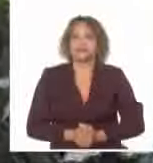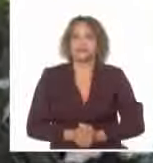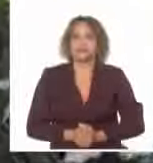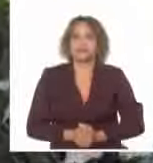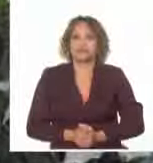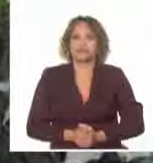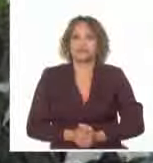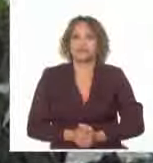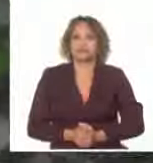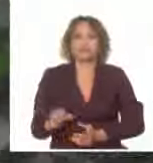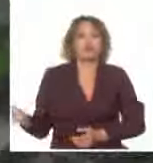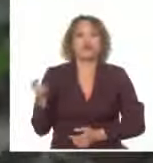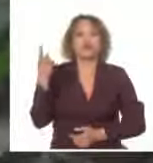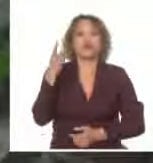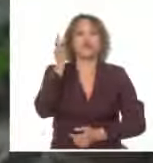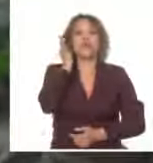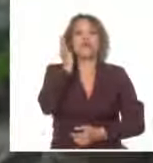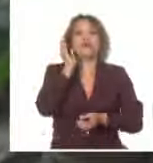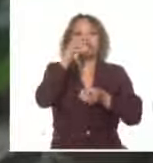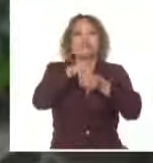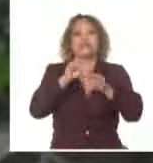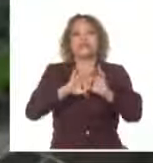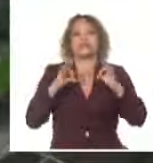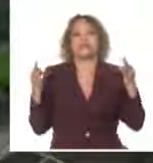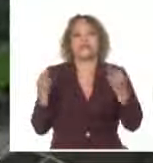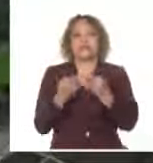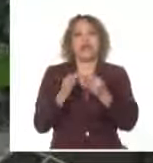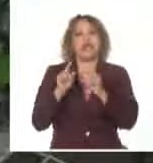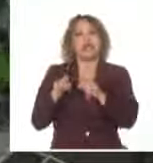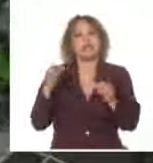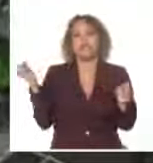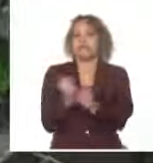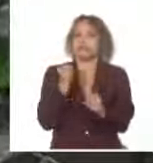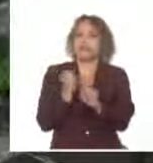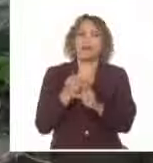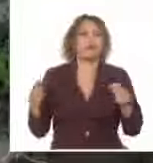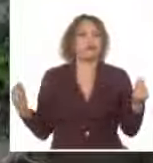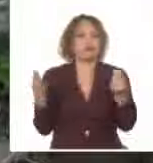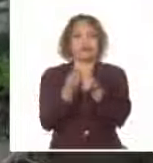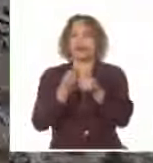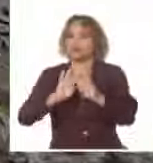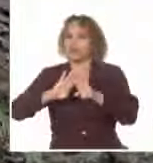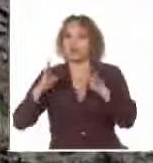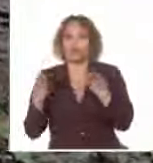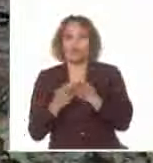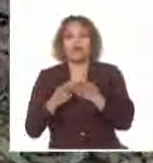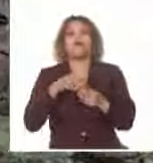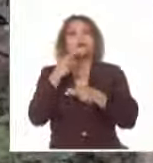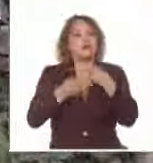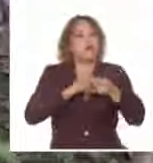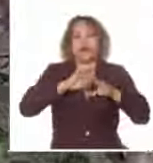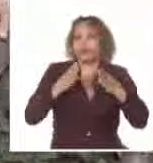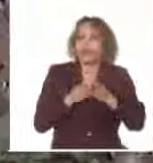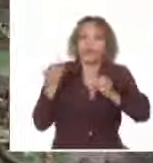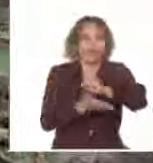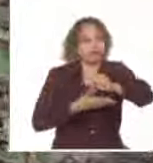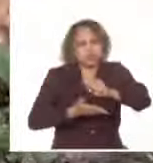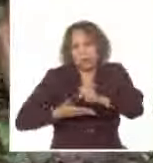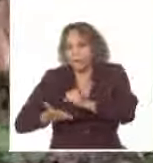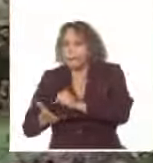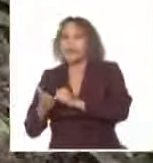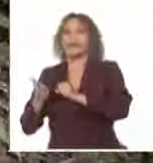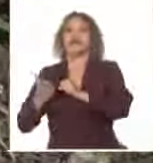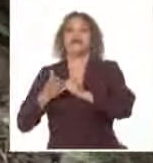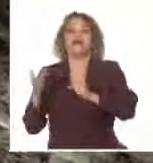Soy única mujer entre la familia, donde trabajo a la par de ellos. Todo lo que ellos hacen yo lo hago. Yo chapeo, yo